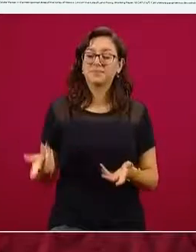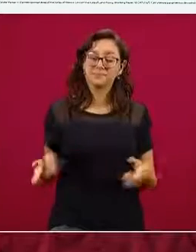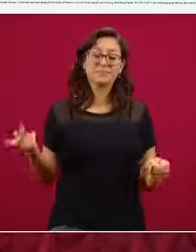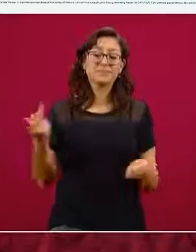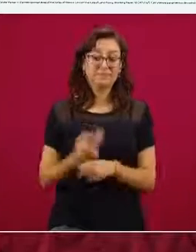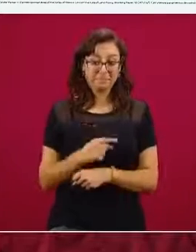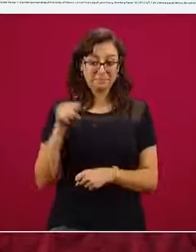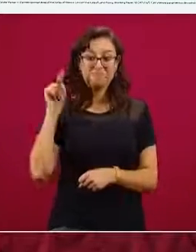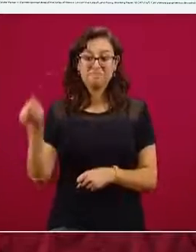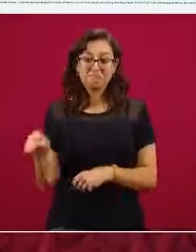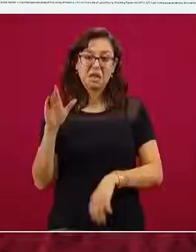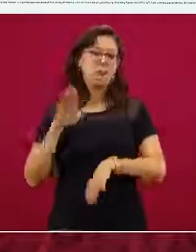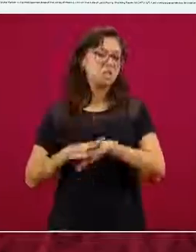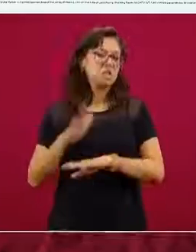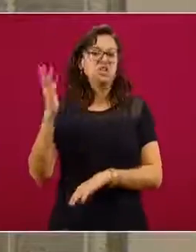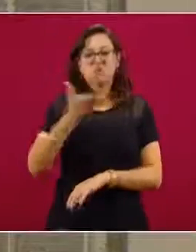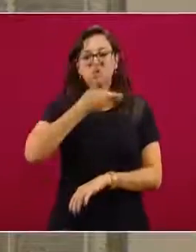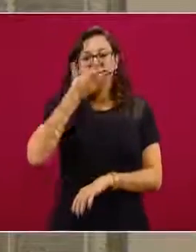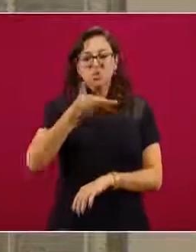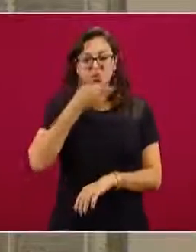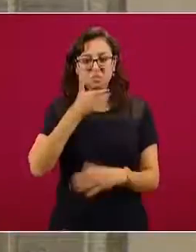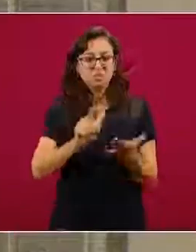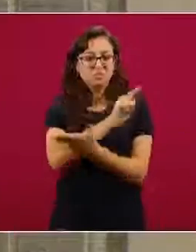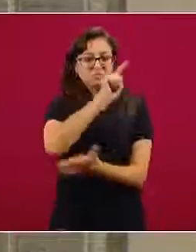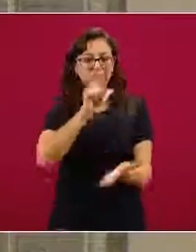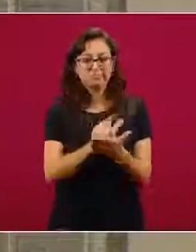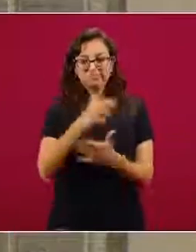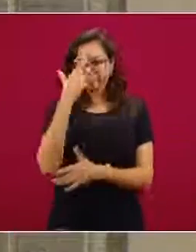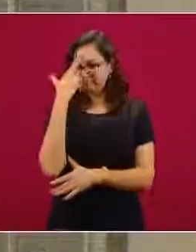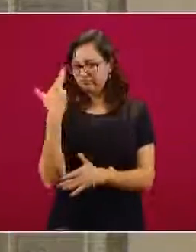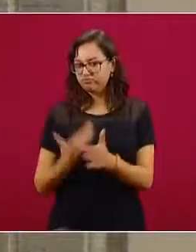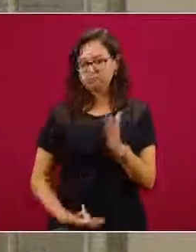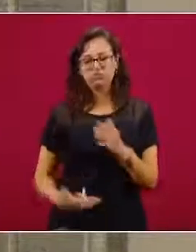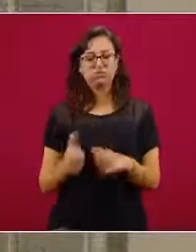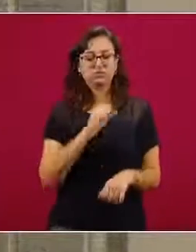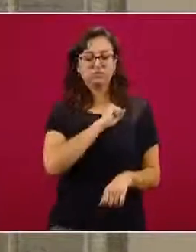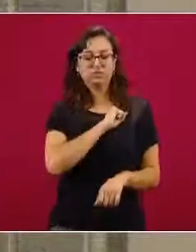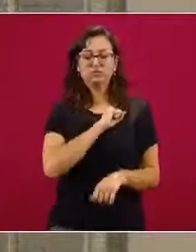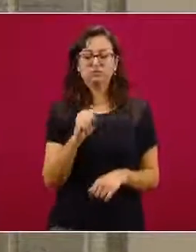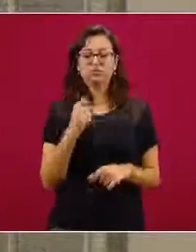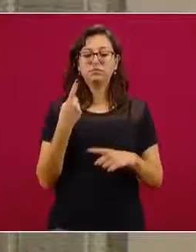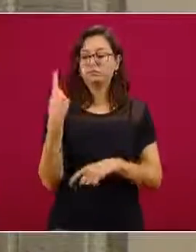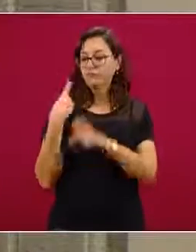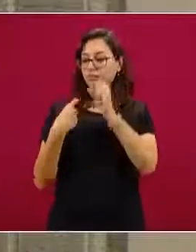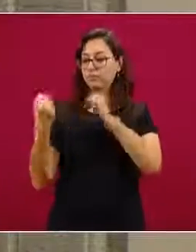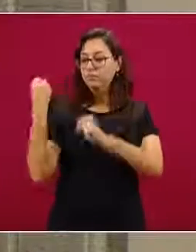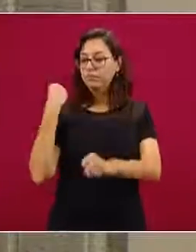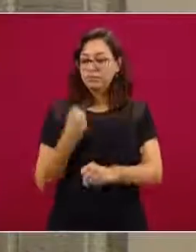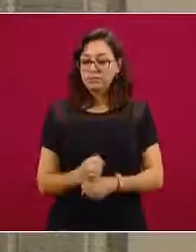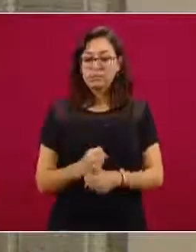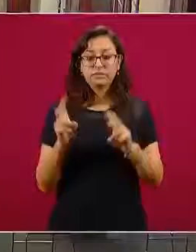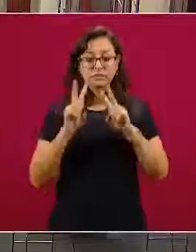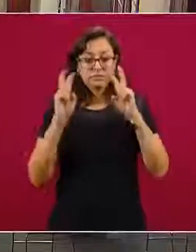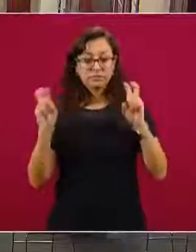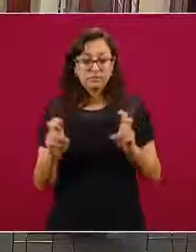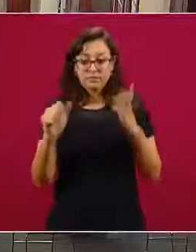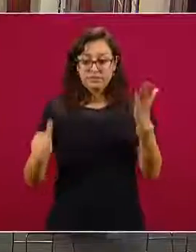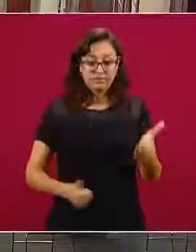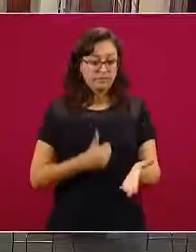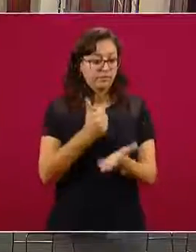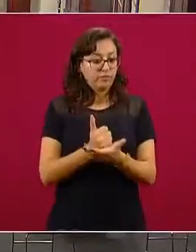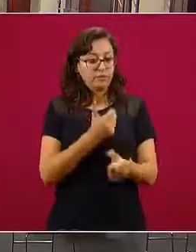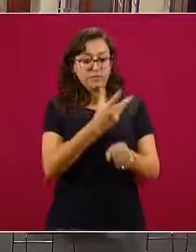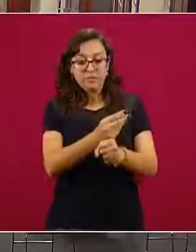de actos delictivos. Aquí pongo un ejemplo: el año pasado, en el marco del programa de mejoramiento urbano, que es uno